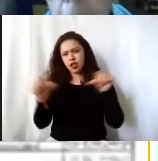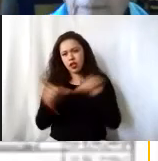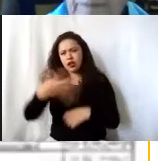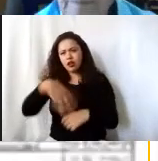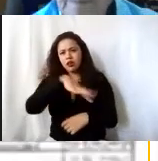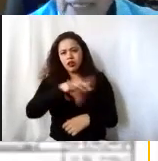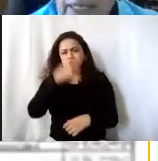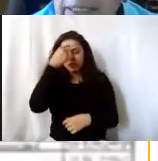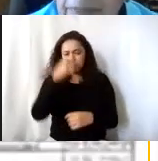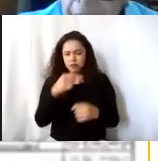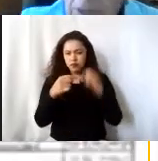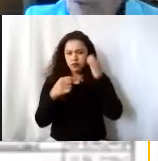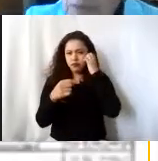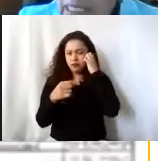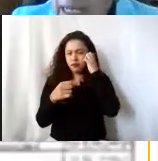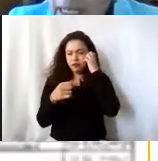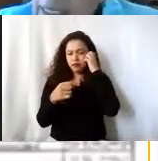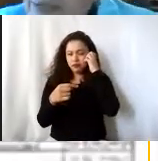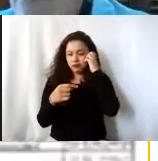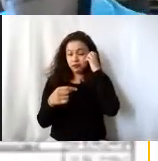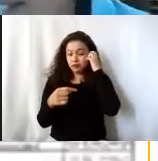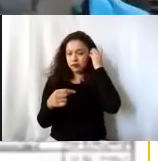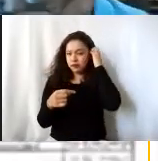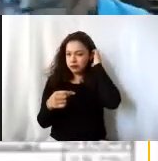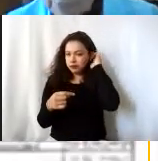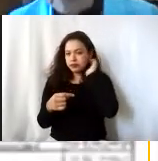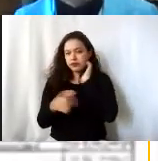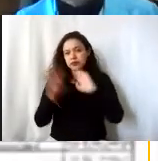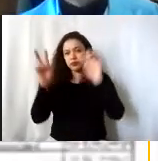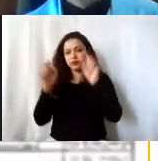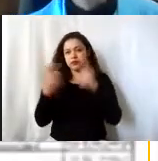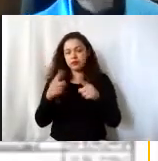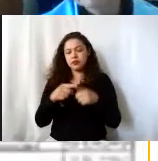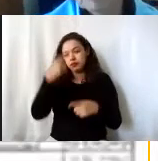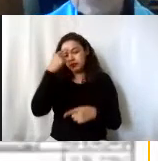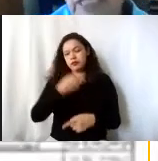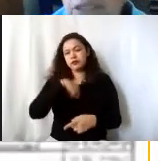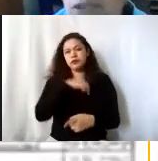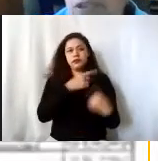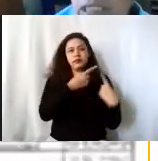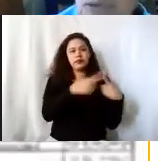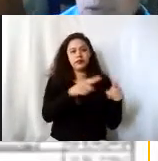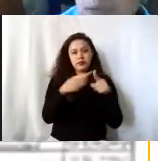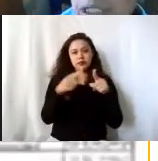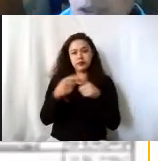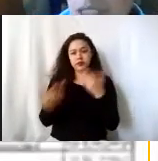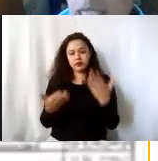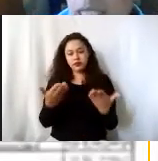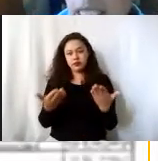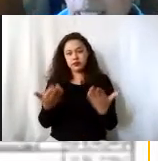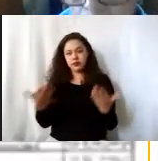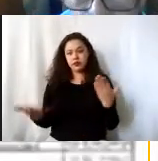abarquen para ir viendo la variedad que tenemos en estos